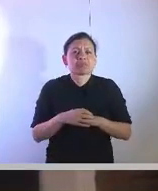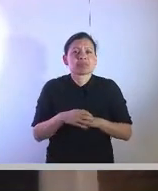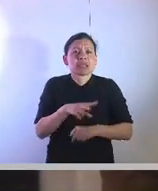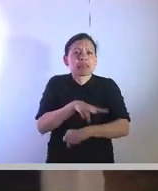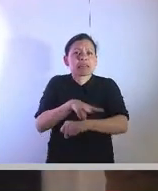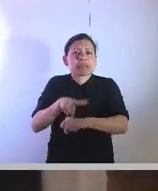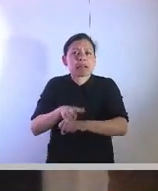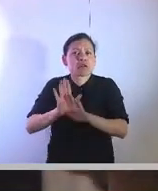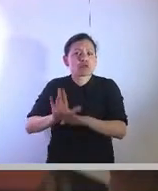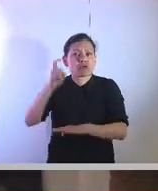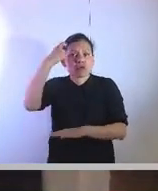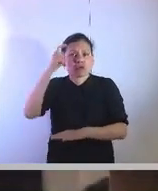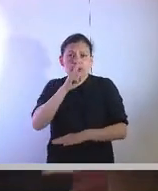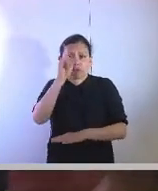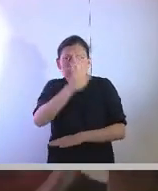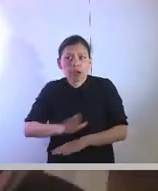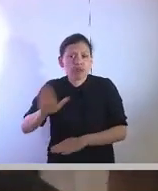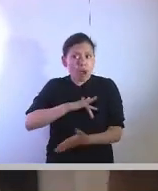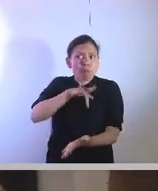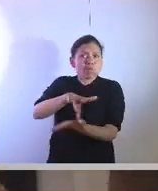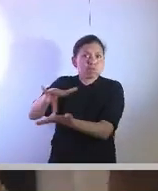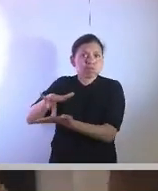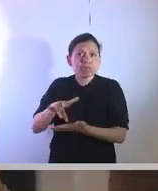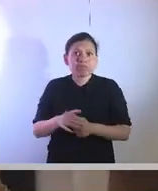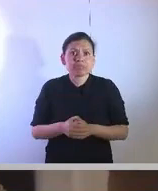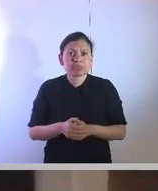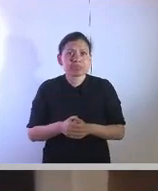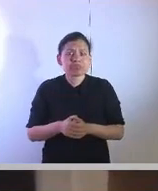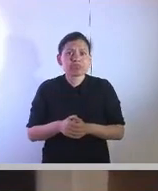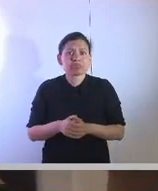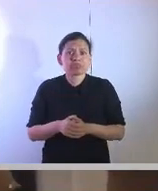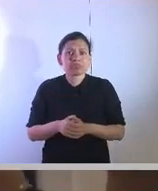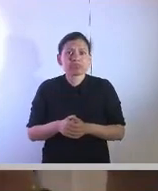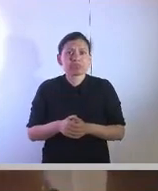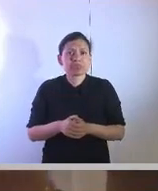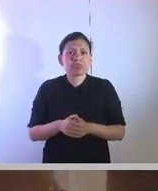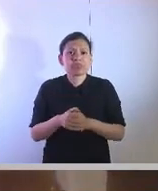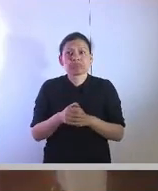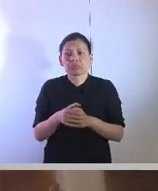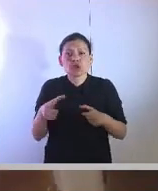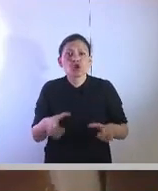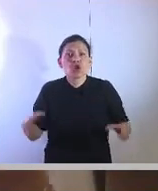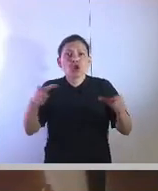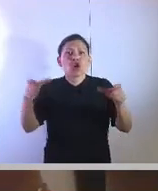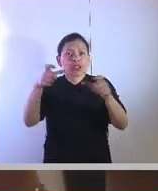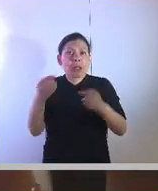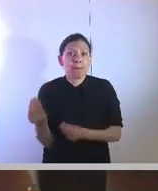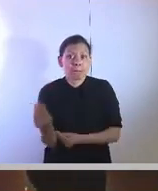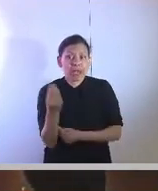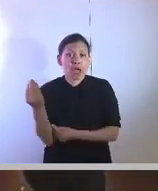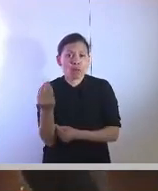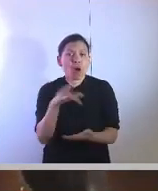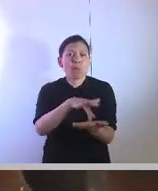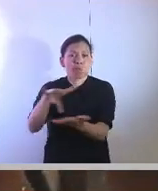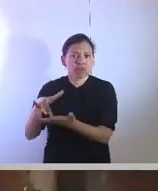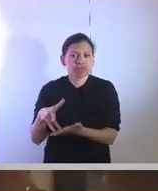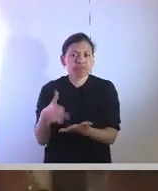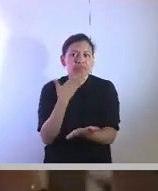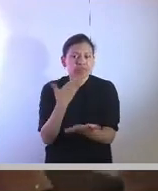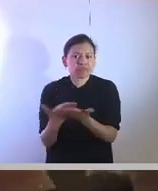delegados del Gobierno Nacional que están aquí, a nuestros parlamentarios que también nos